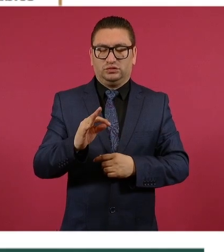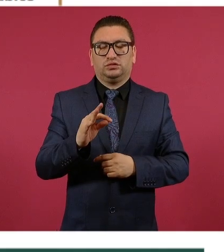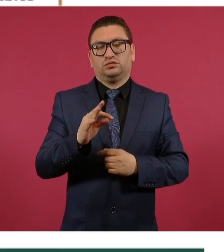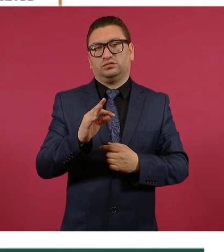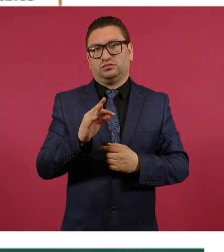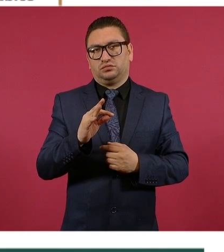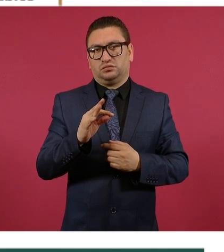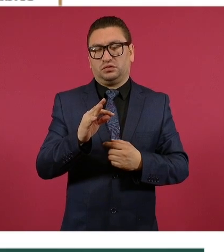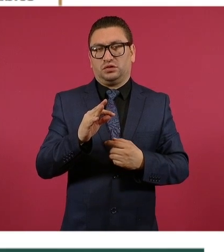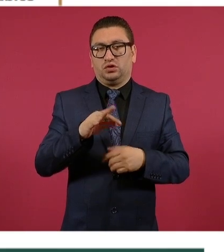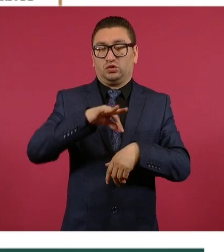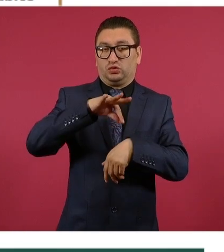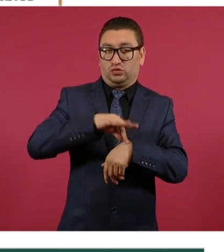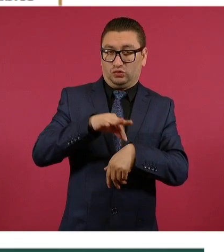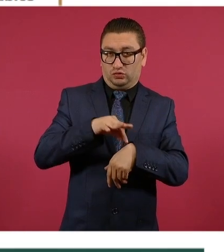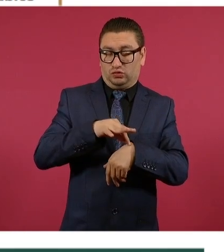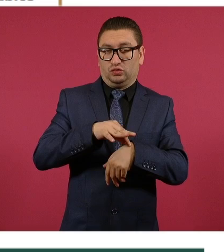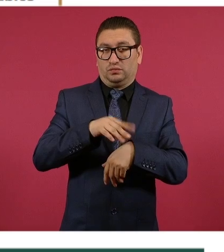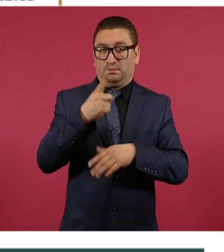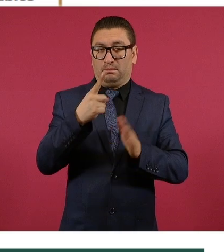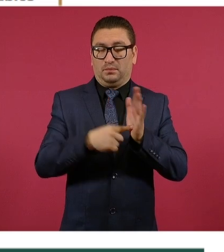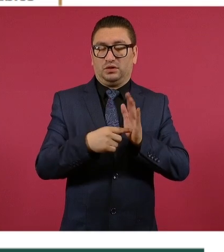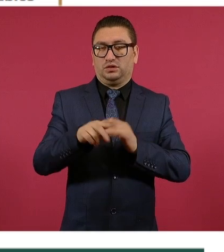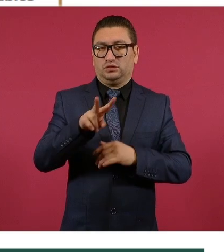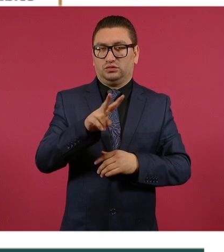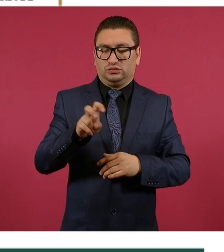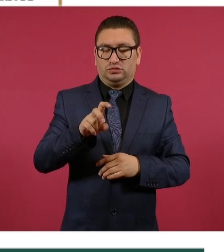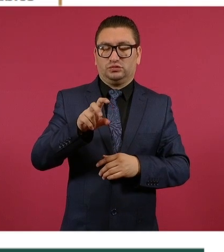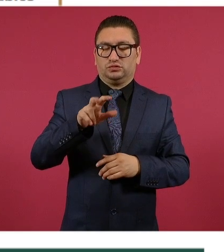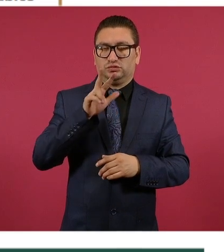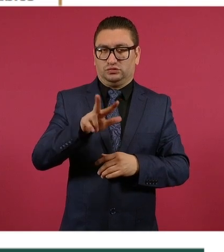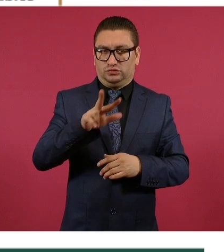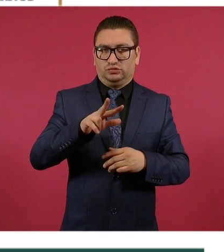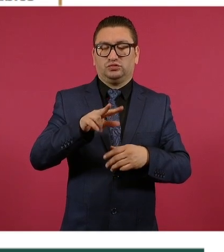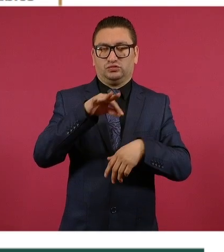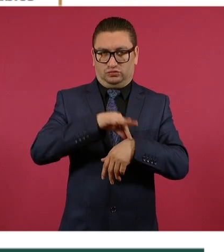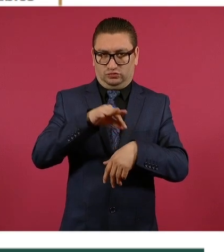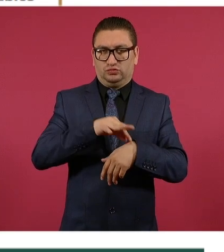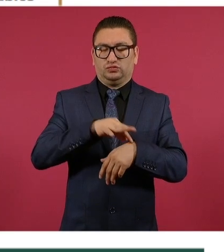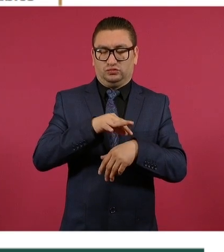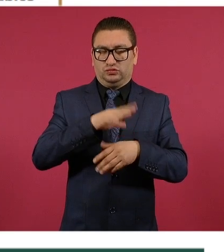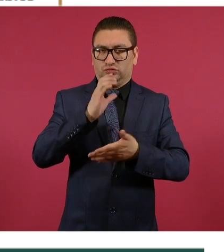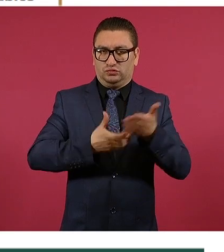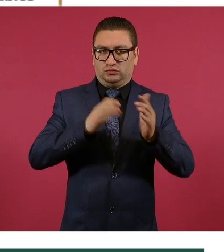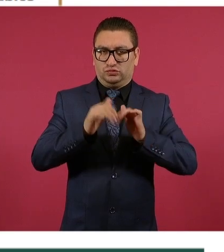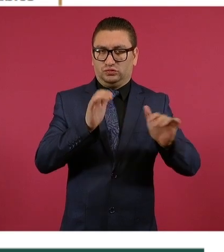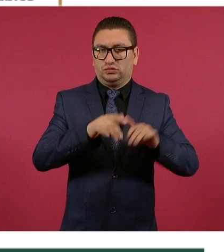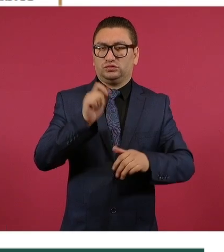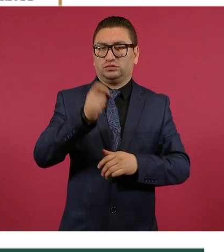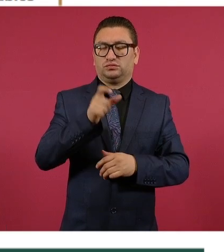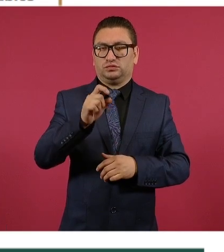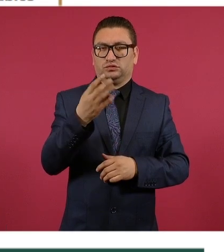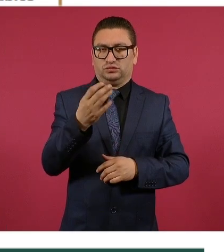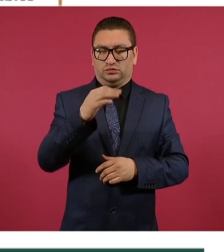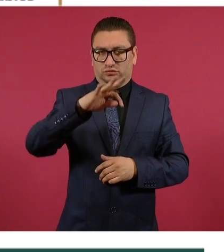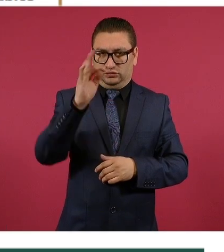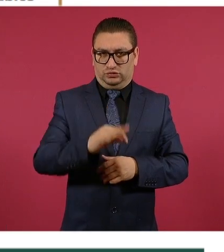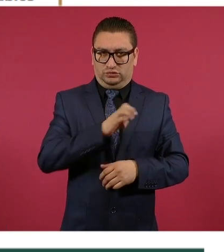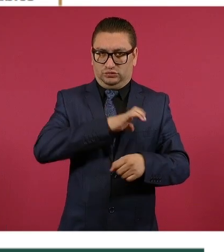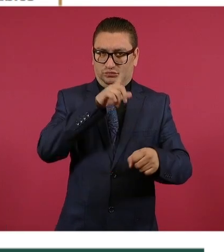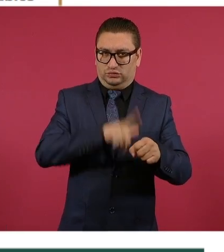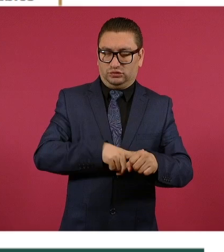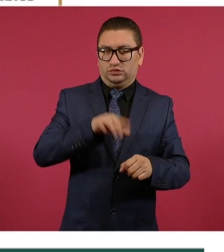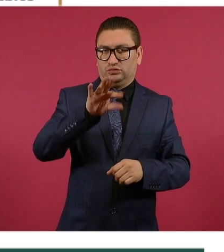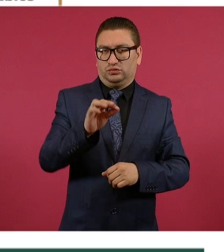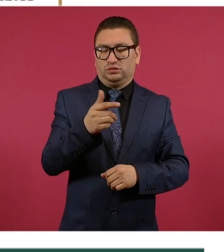caso de la rama médica se han contratado a 1,218 médicas y médicos, un incremento de 29% en especialistas